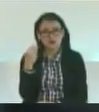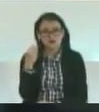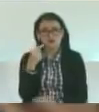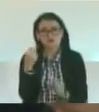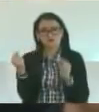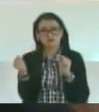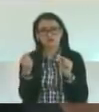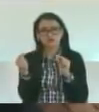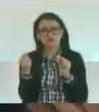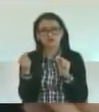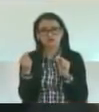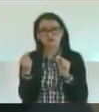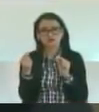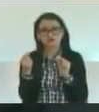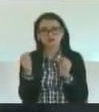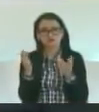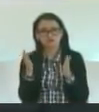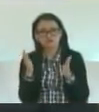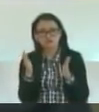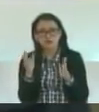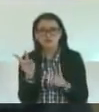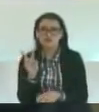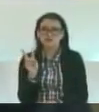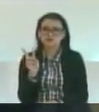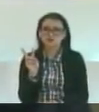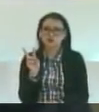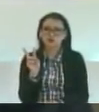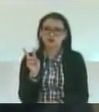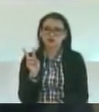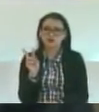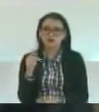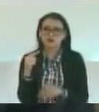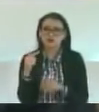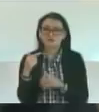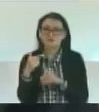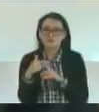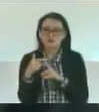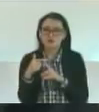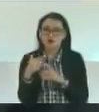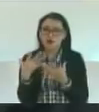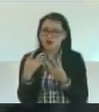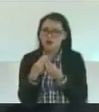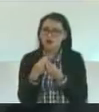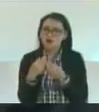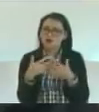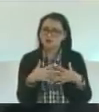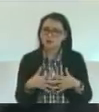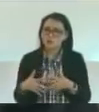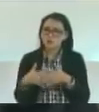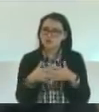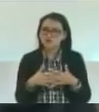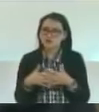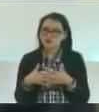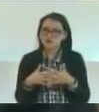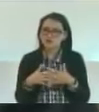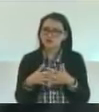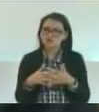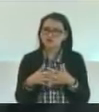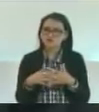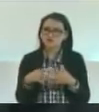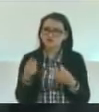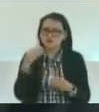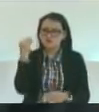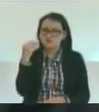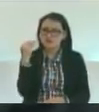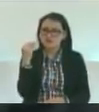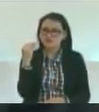diálogo parecido entre Venezuela y los Estados Unidos? Y si es así, ¿qué pasos concretos